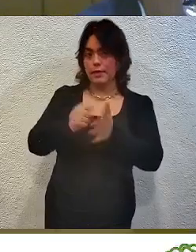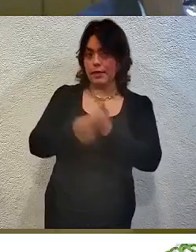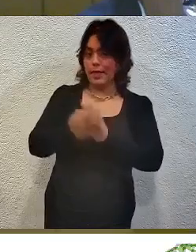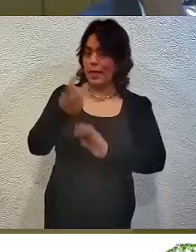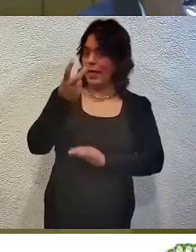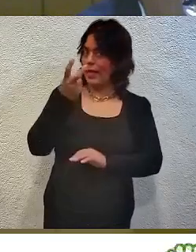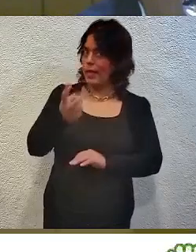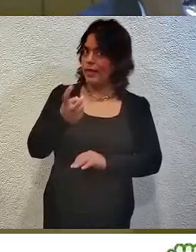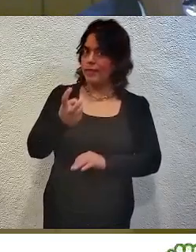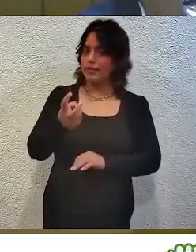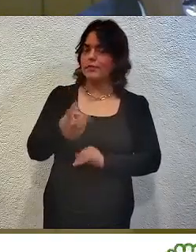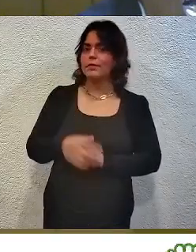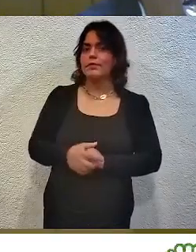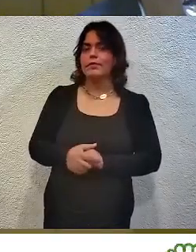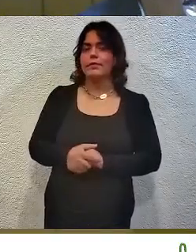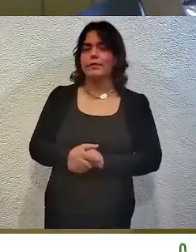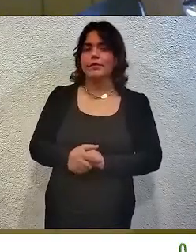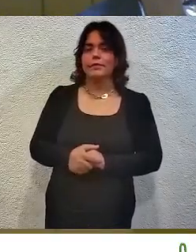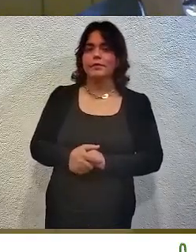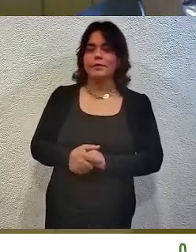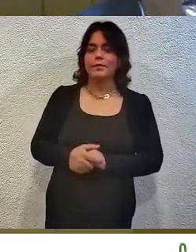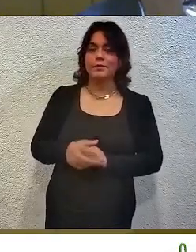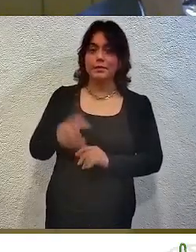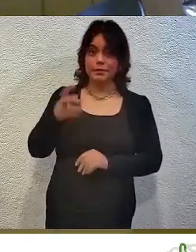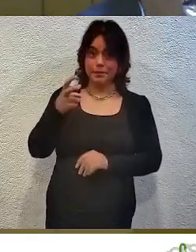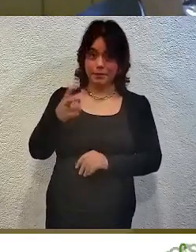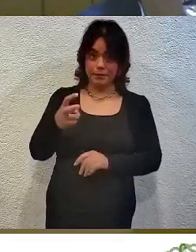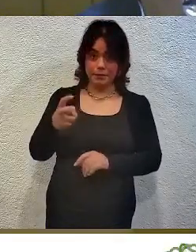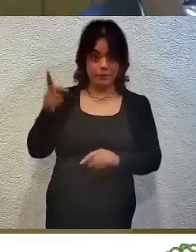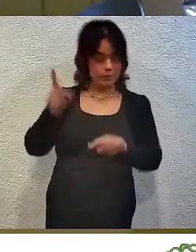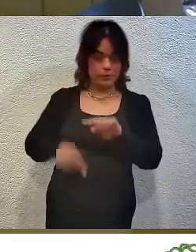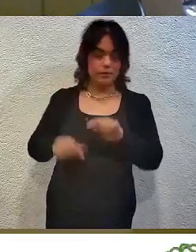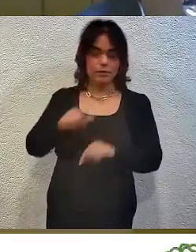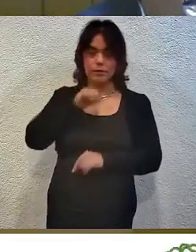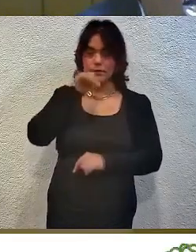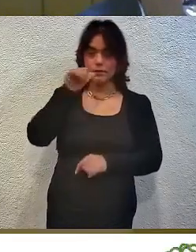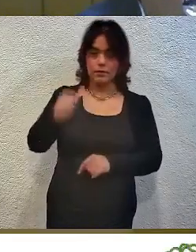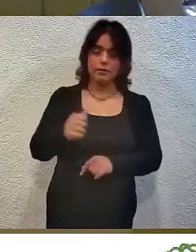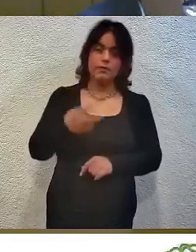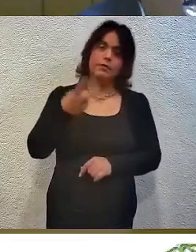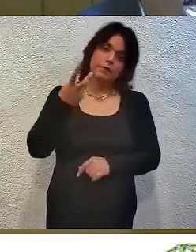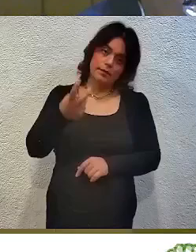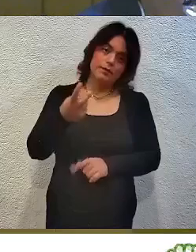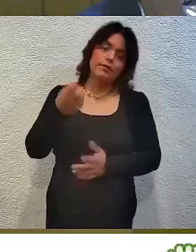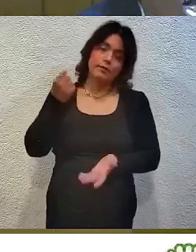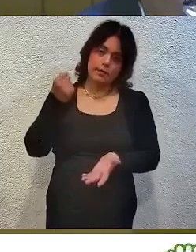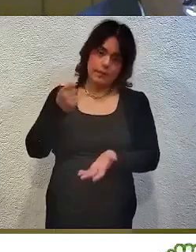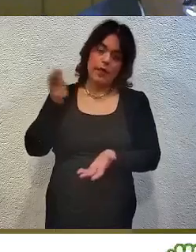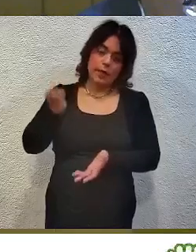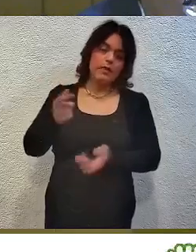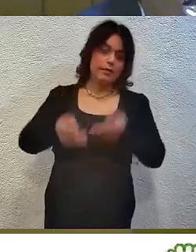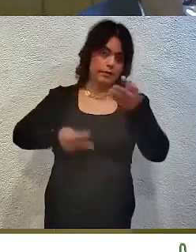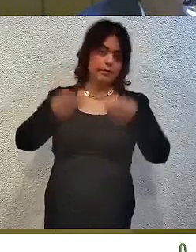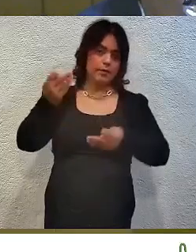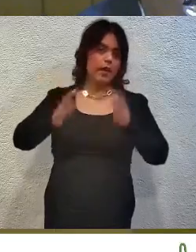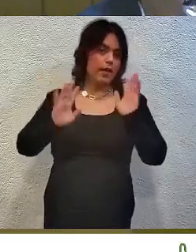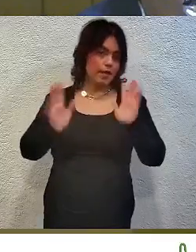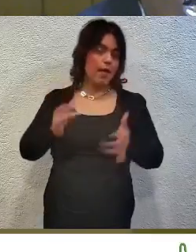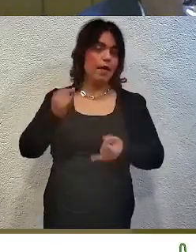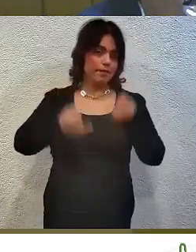no fue impugnada dentro del plazo legalmente previsto, por tanto está consentida y es cosa juzgada.